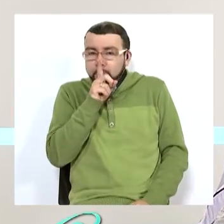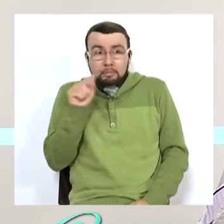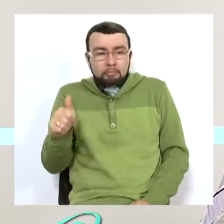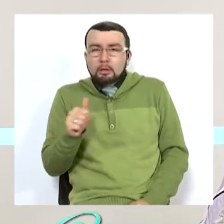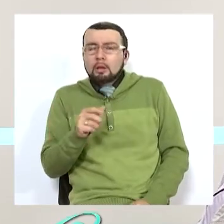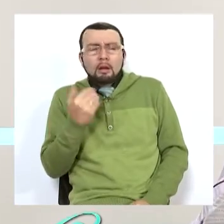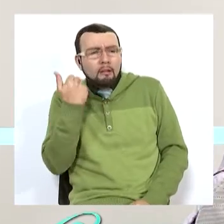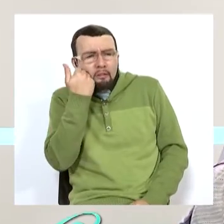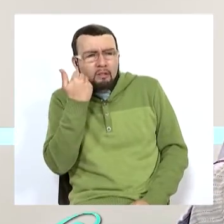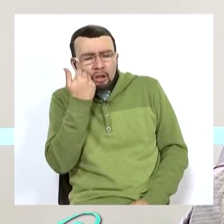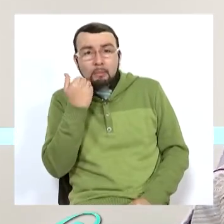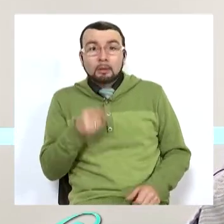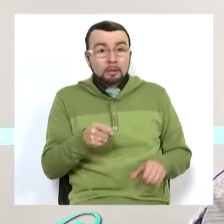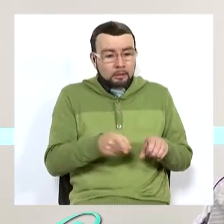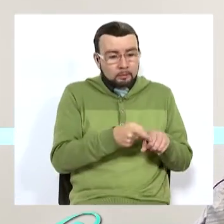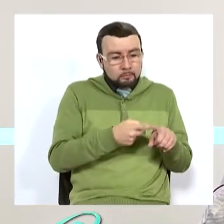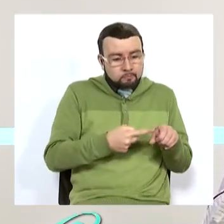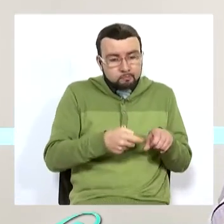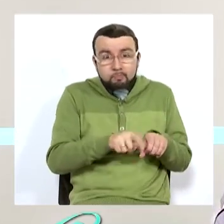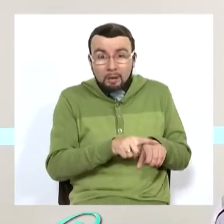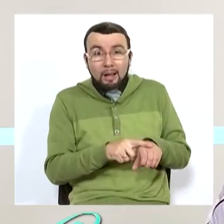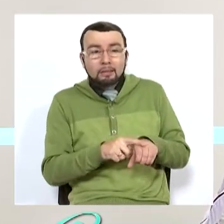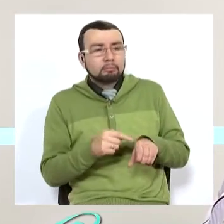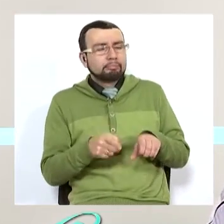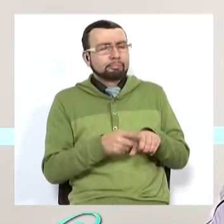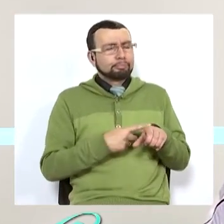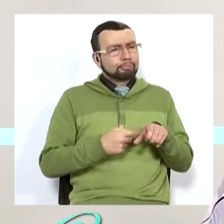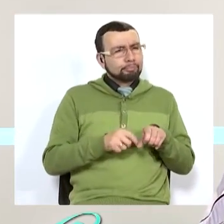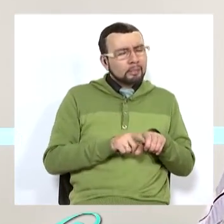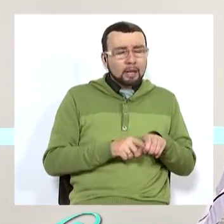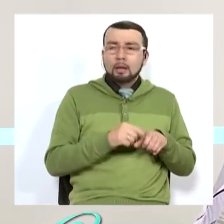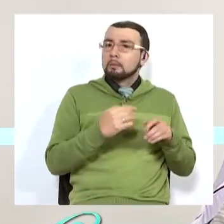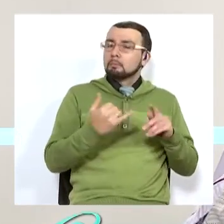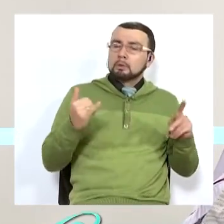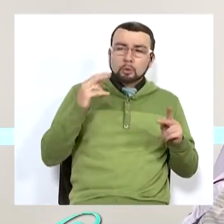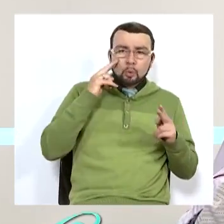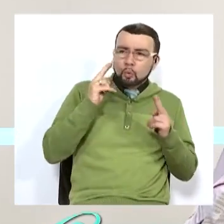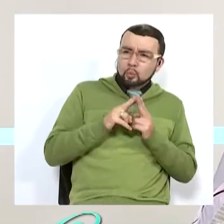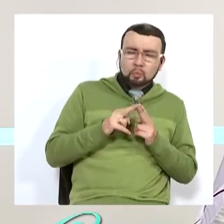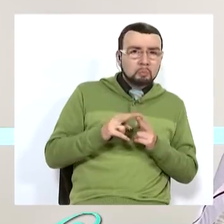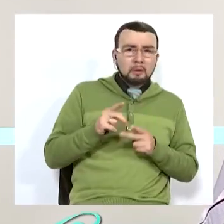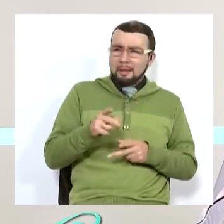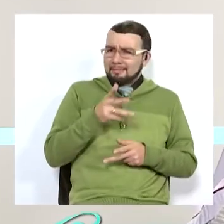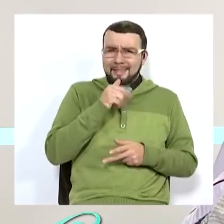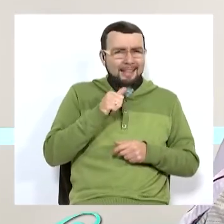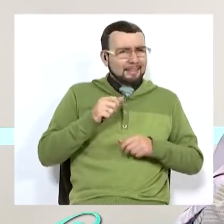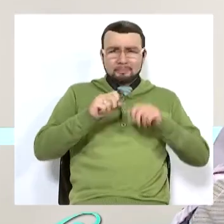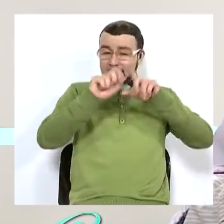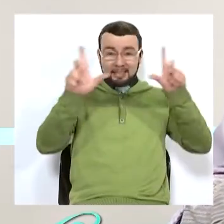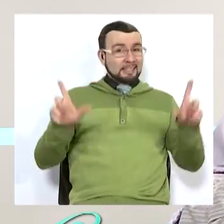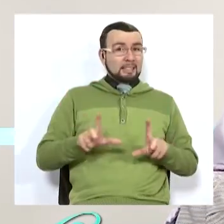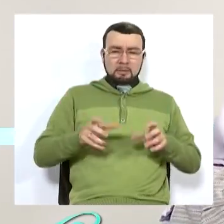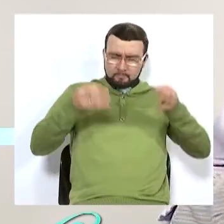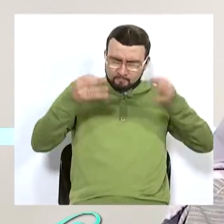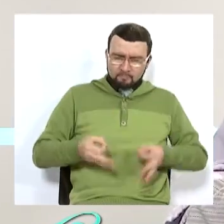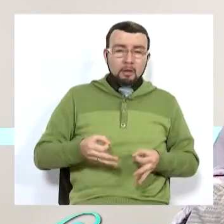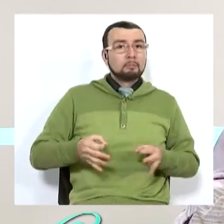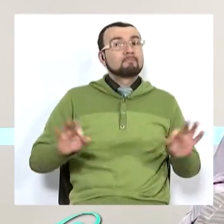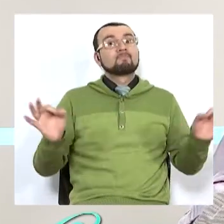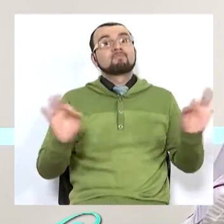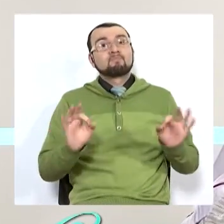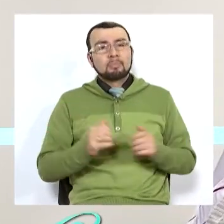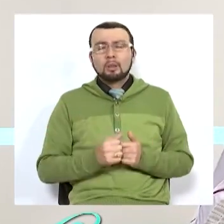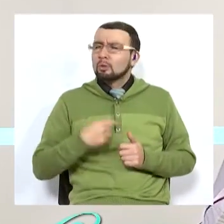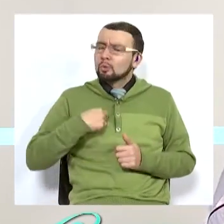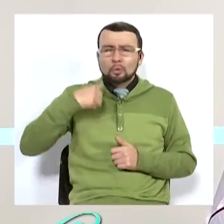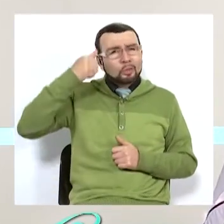recto y la tratábamos y todos los médicos del pueblo, como la conocíamos, nadie le hacía un examen como era. Y no